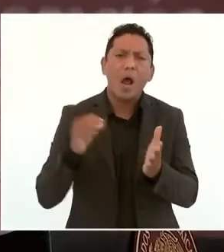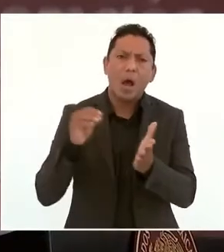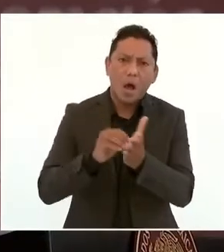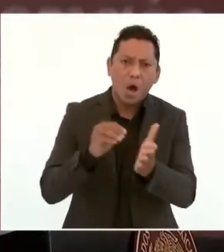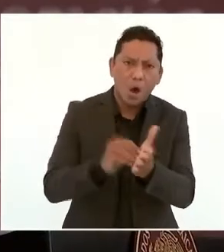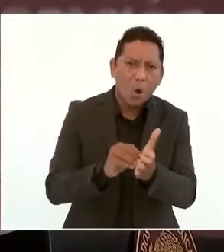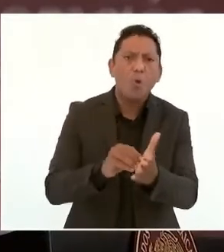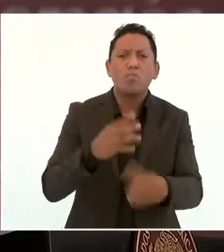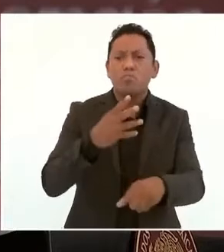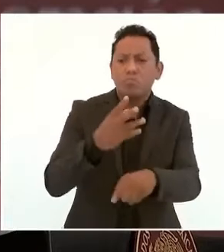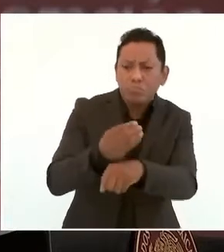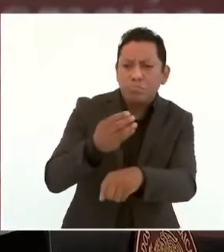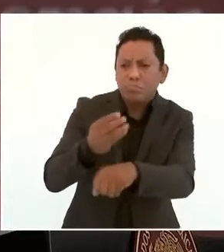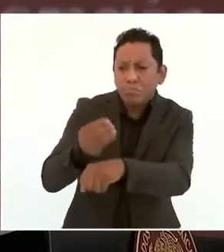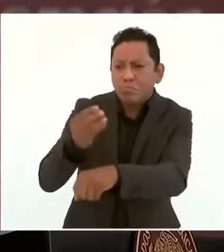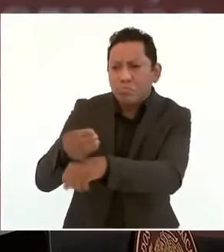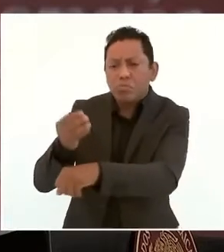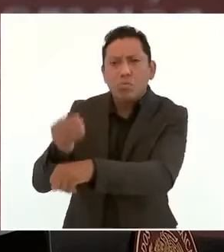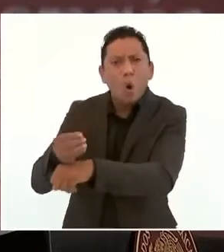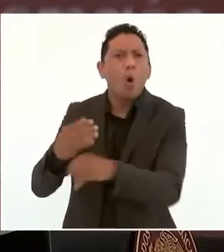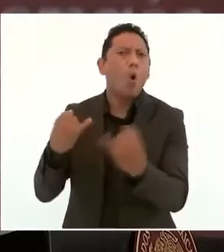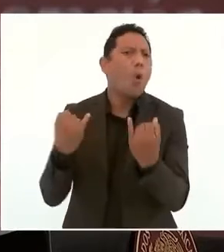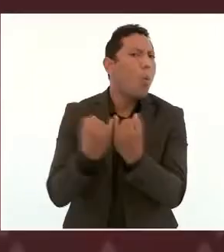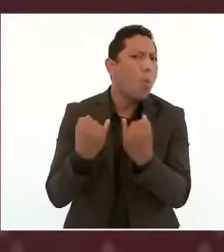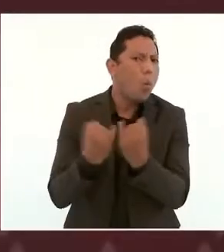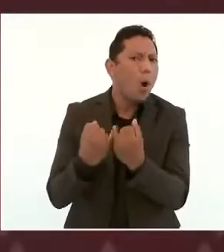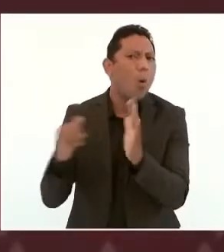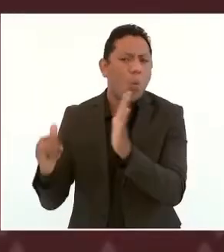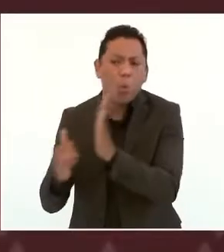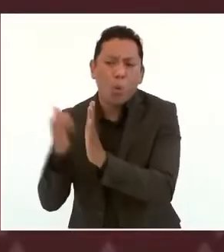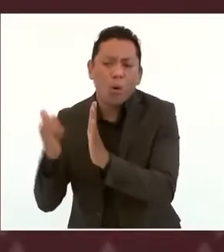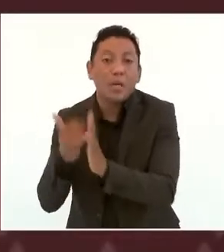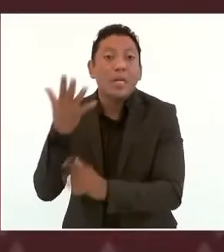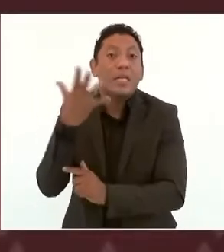se han reparado o construido